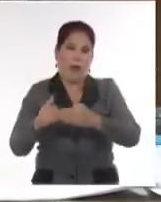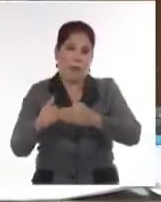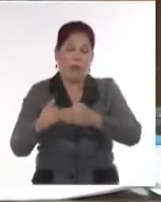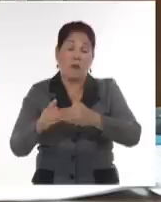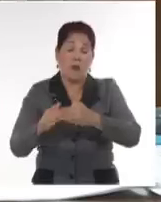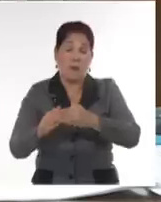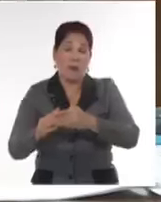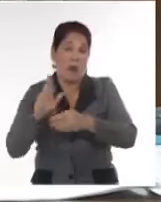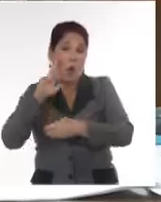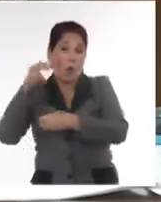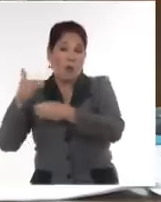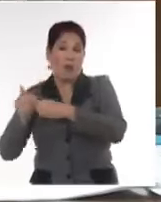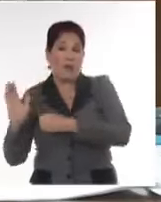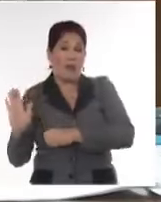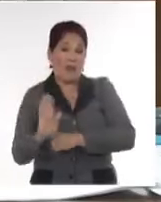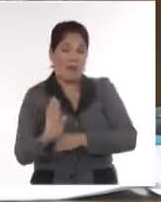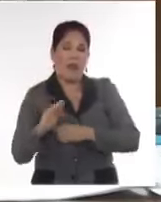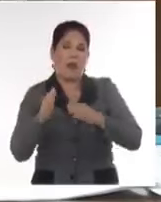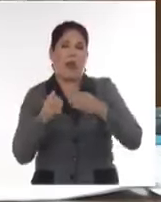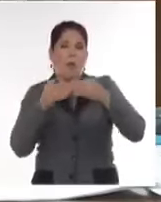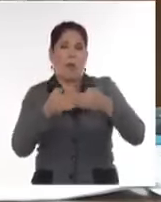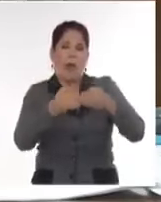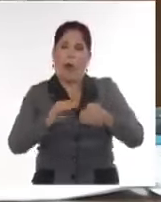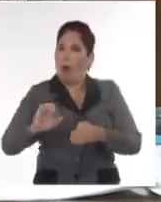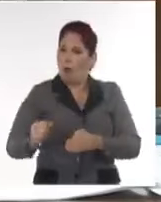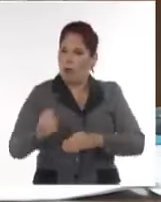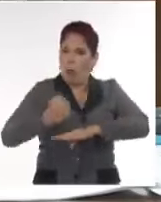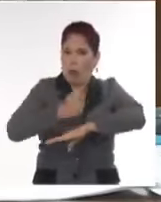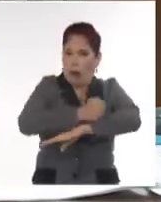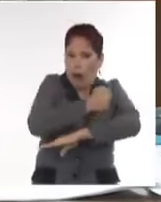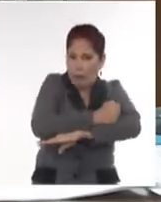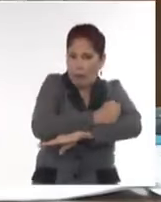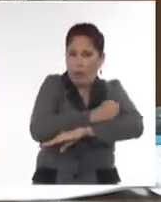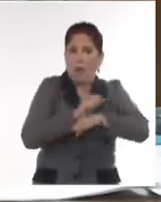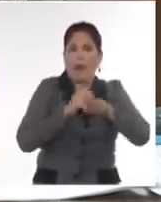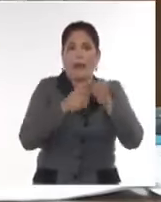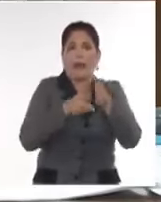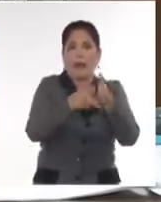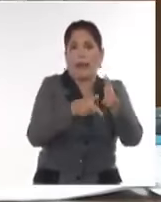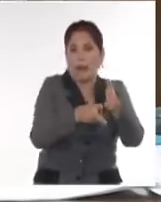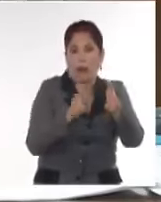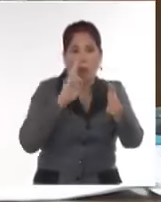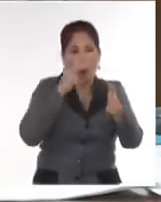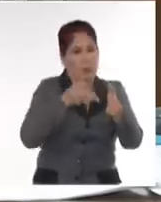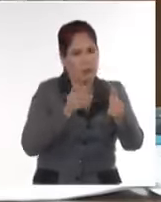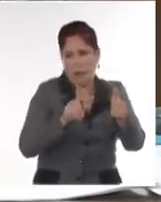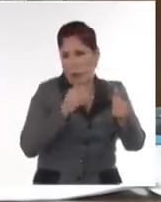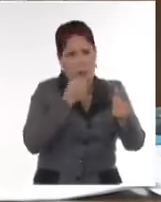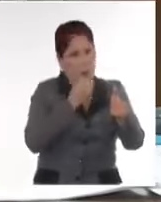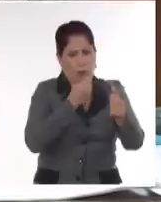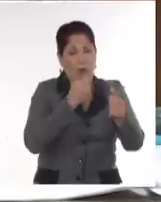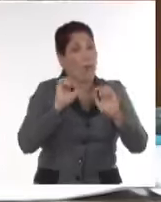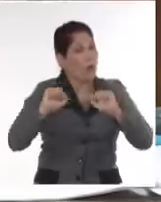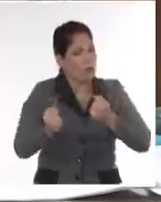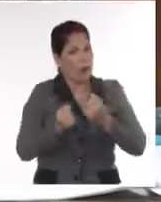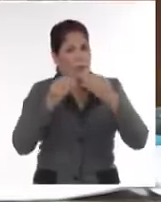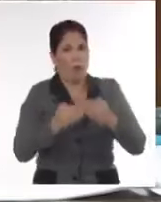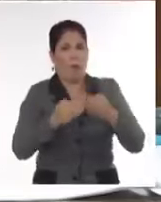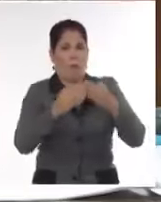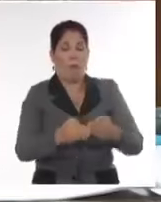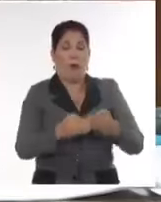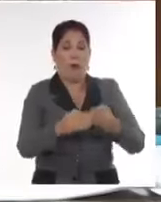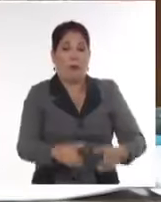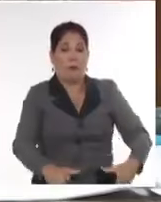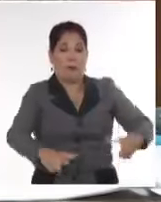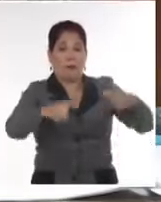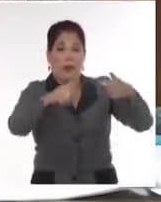por carretera, y es tan poco el combustible que nosotros tenemos en los tanques que se demoró 3 veces